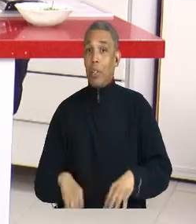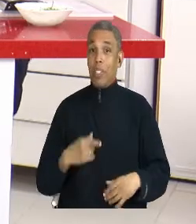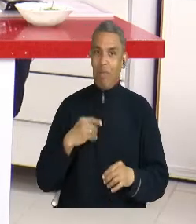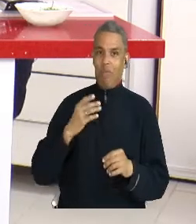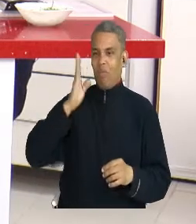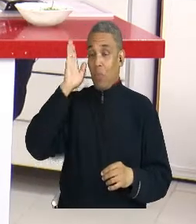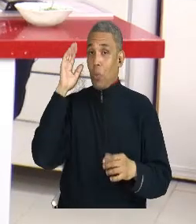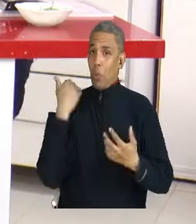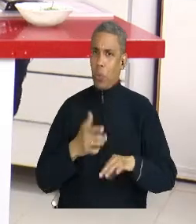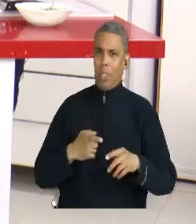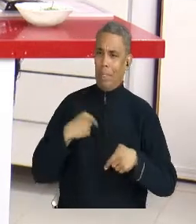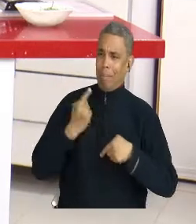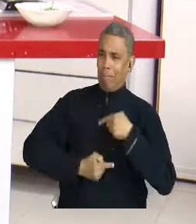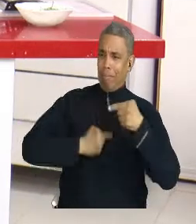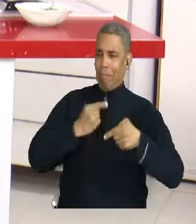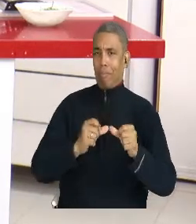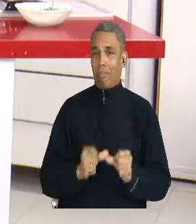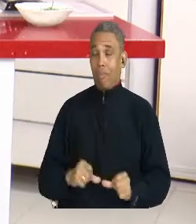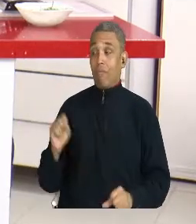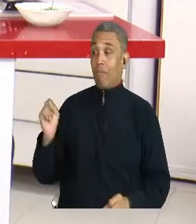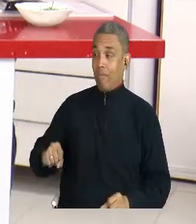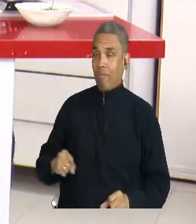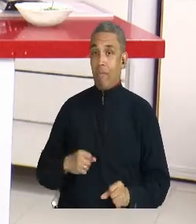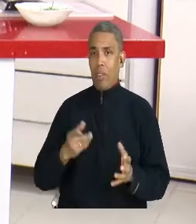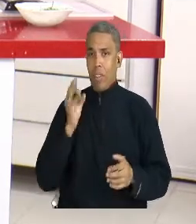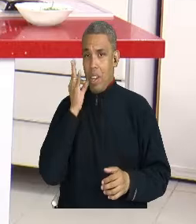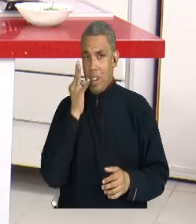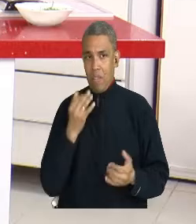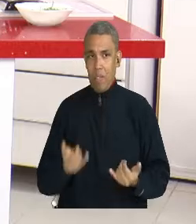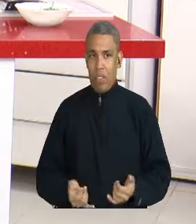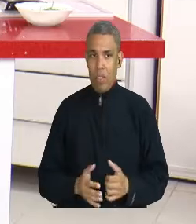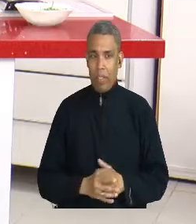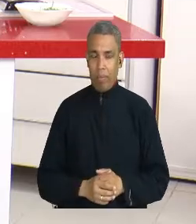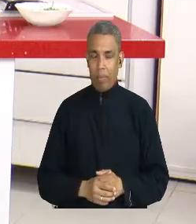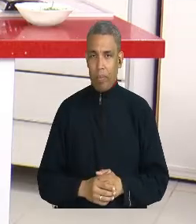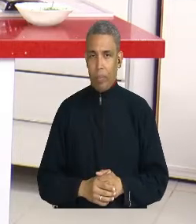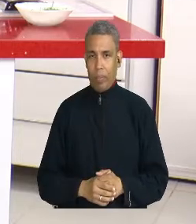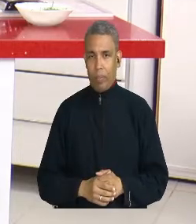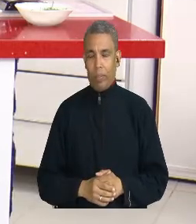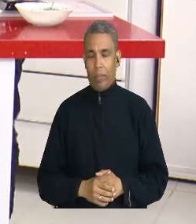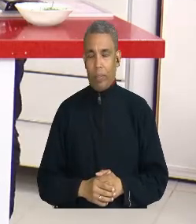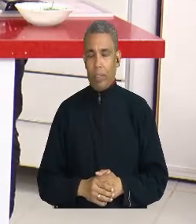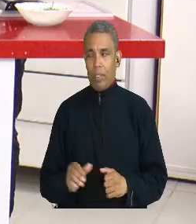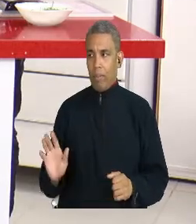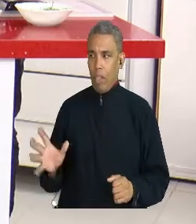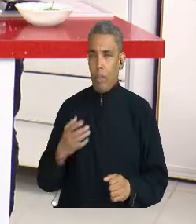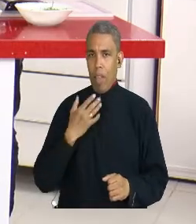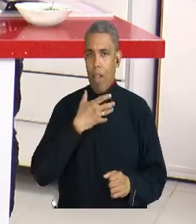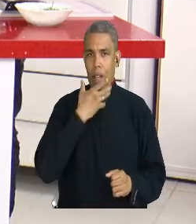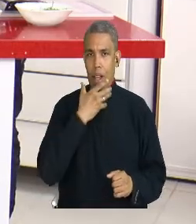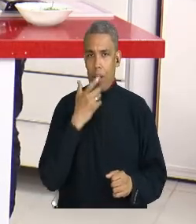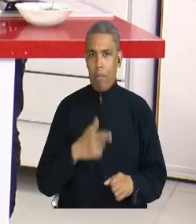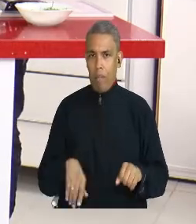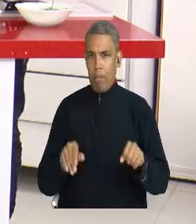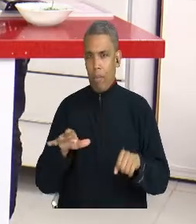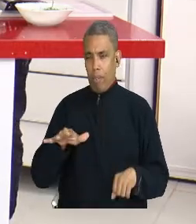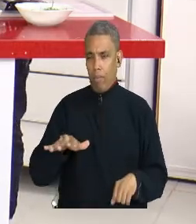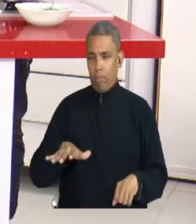Rochi. Sí, muy rico. Entonces voy a retirar un poquitico, que no he podido bajar la temperatura de nuestro fogón. Okay. Voy a retirarlo, que ya